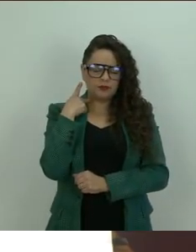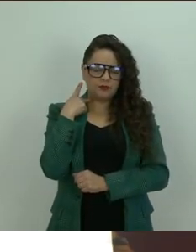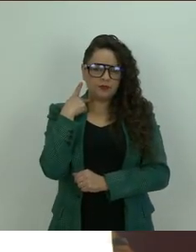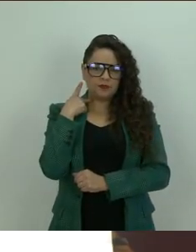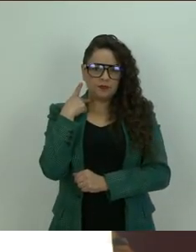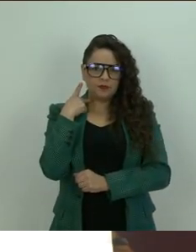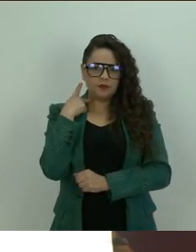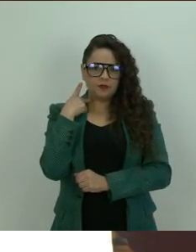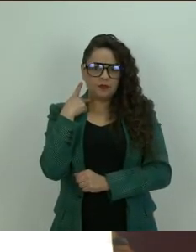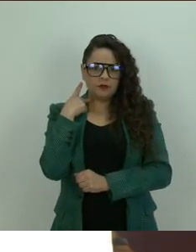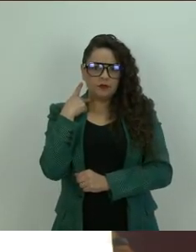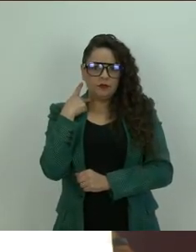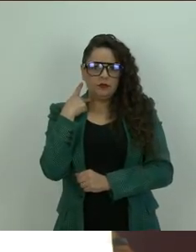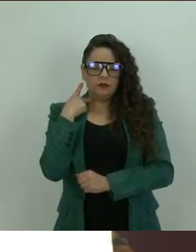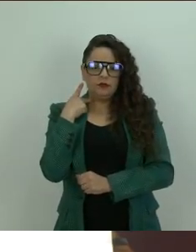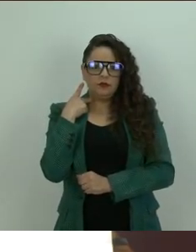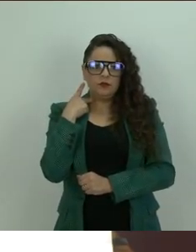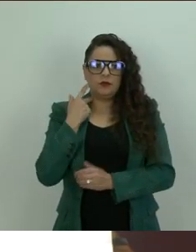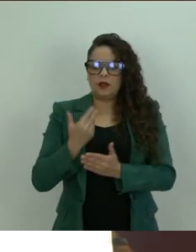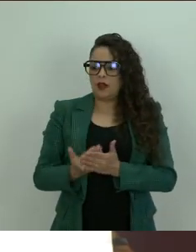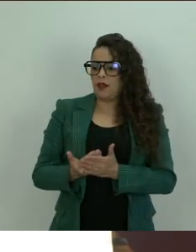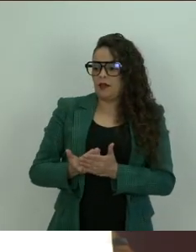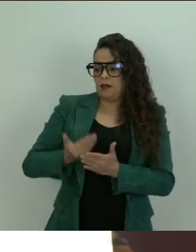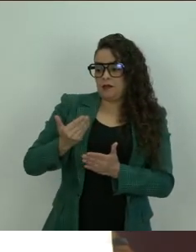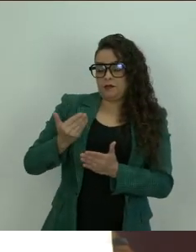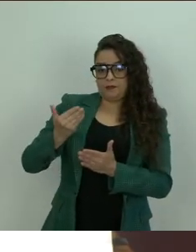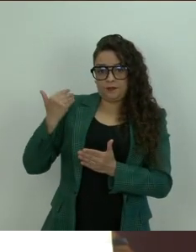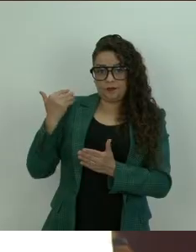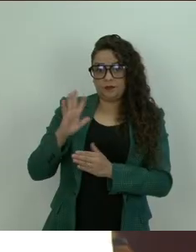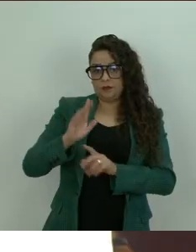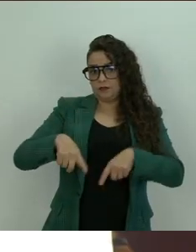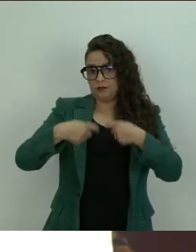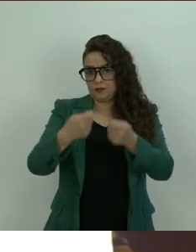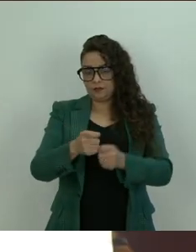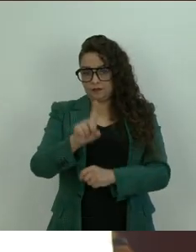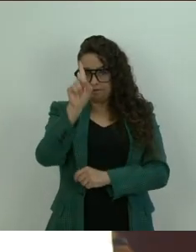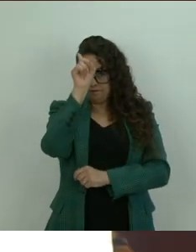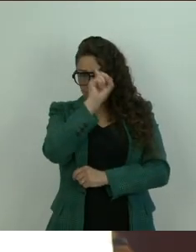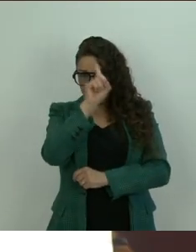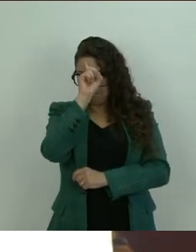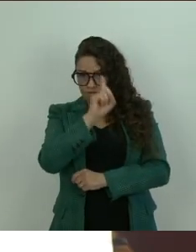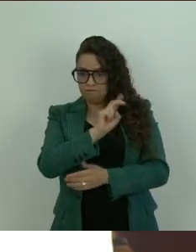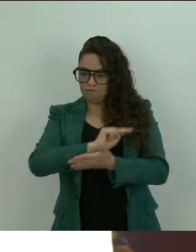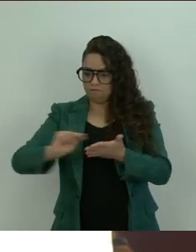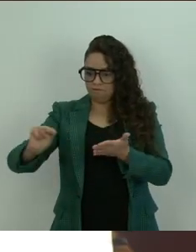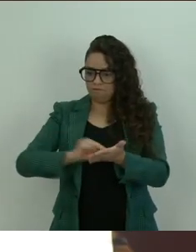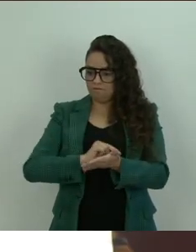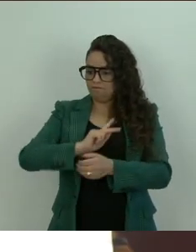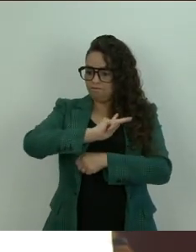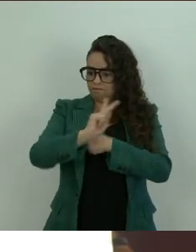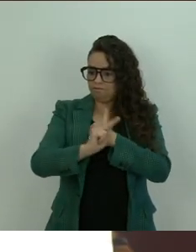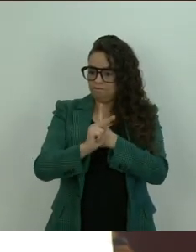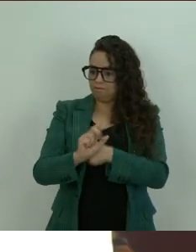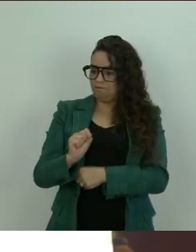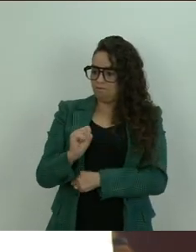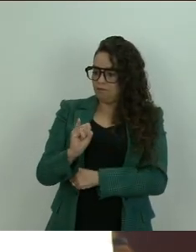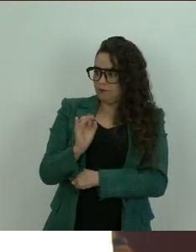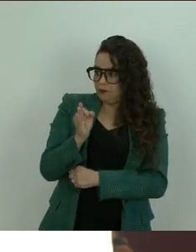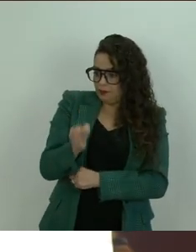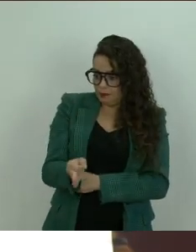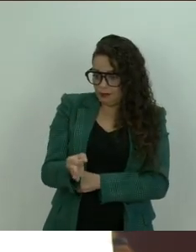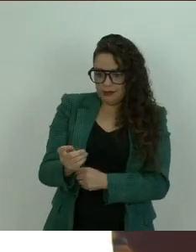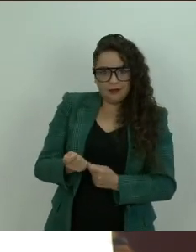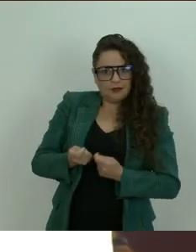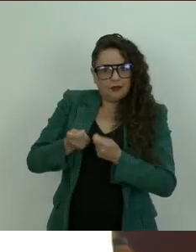Esta, como todas sus recomendaciones a los estados partes, se realiza a partir de